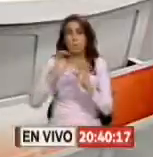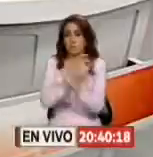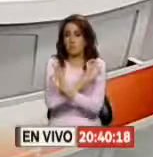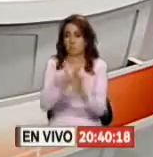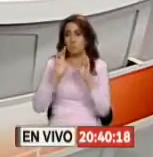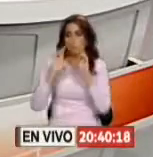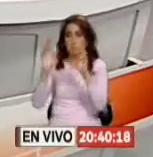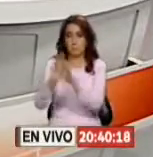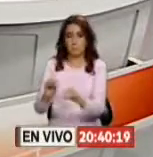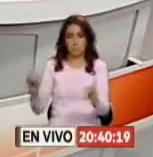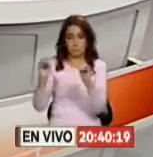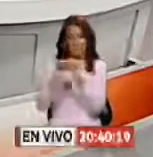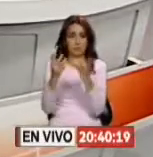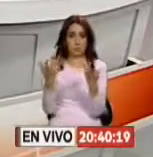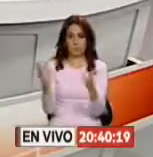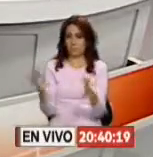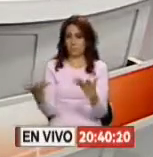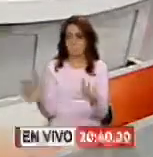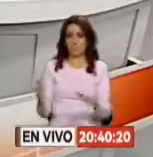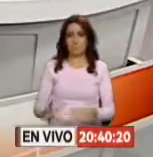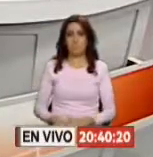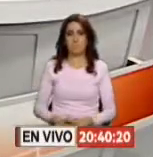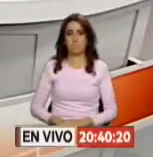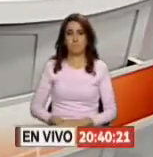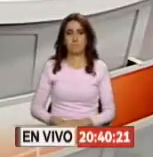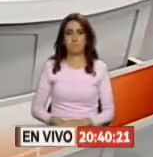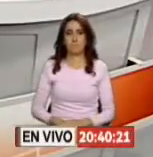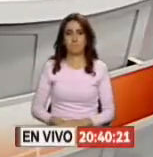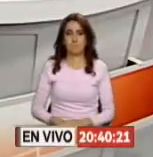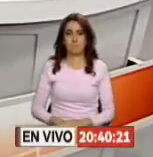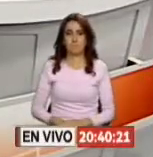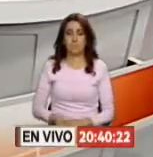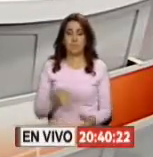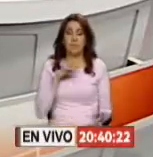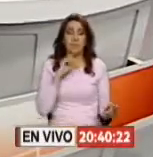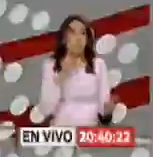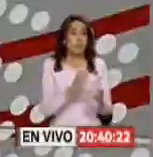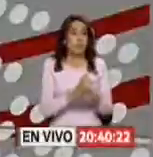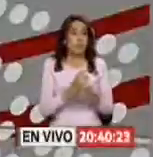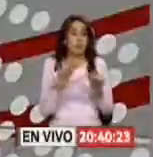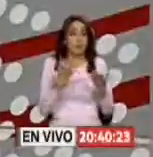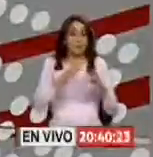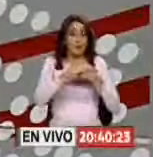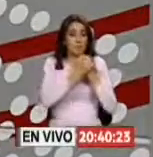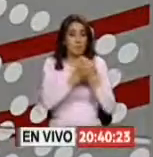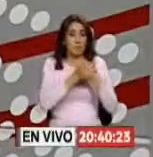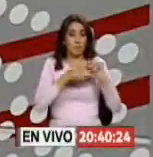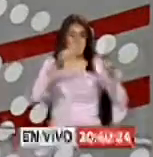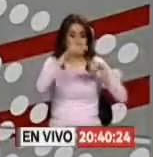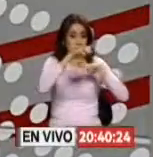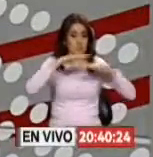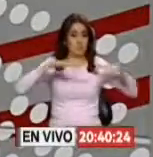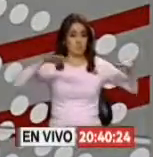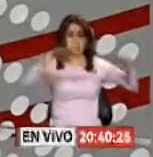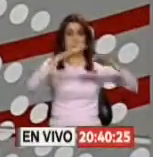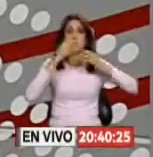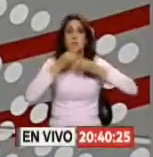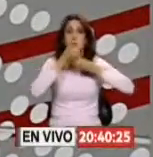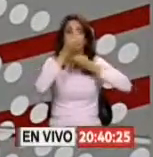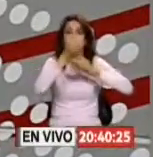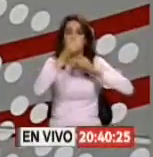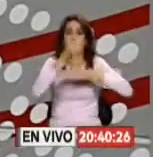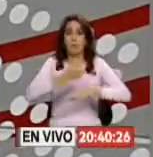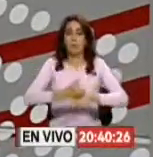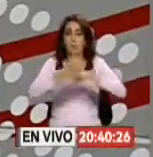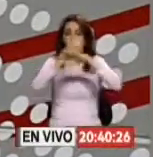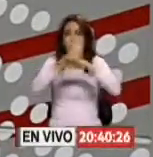mayores respuestas. Y hasta ahora nadie me ha devuelto la llamada. Bueno, esa es la realidad. Este puede ser el espacio oportuno y propicio para que las autoridades